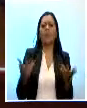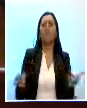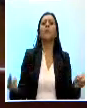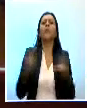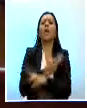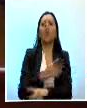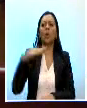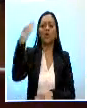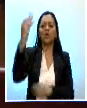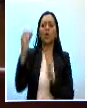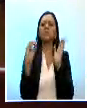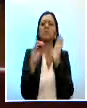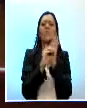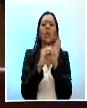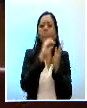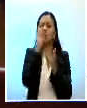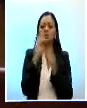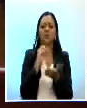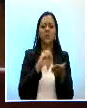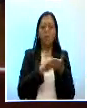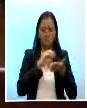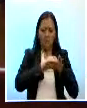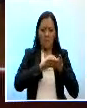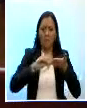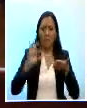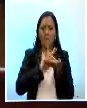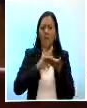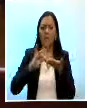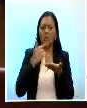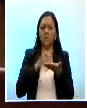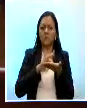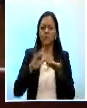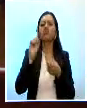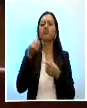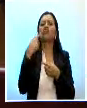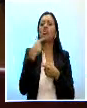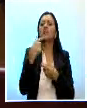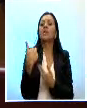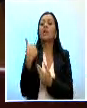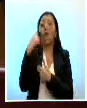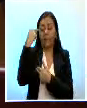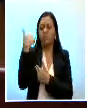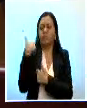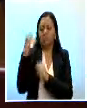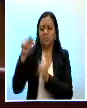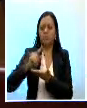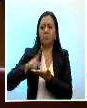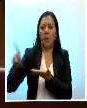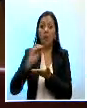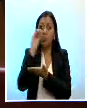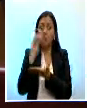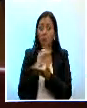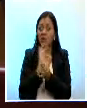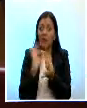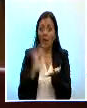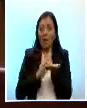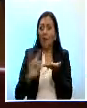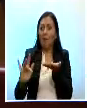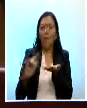Mucho menor van a cumplir cuando ya tengan que asumir esa responsabilidad. Entonces,